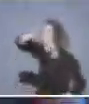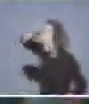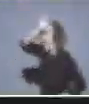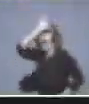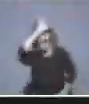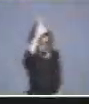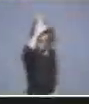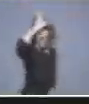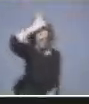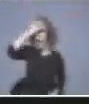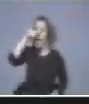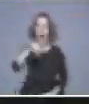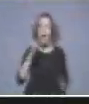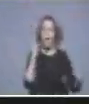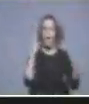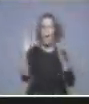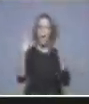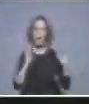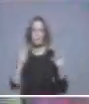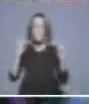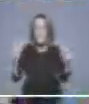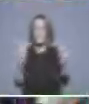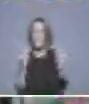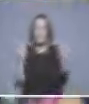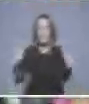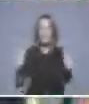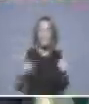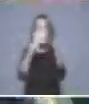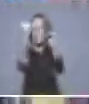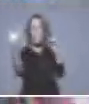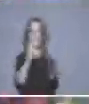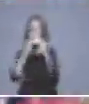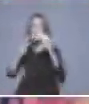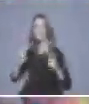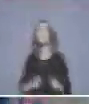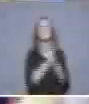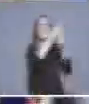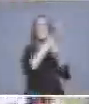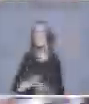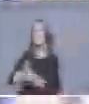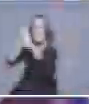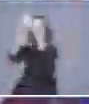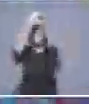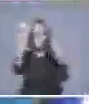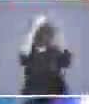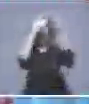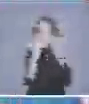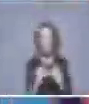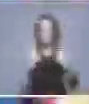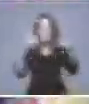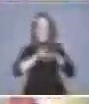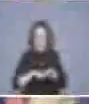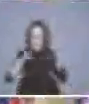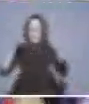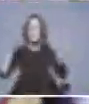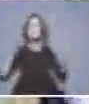alucinarás. Es momento ya de empezar las carpas a colocar. Arima, qué escenario